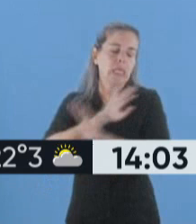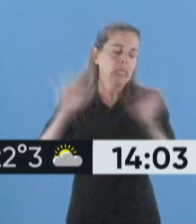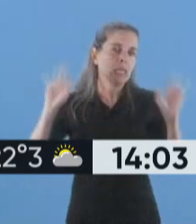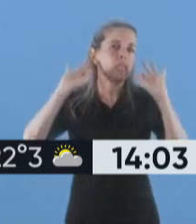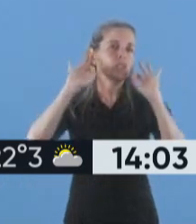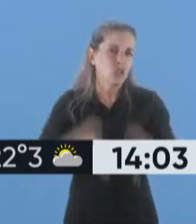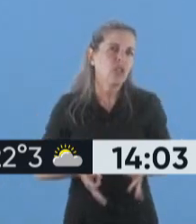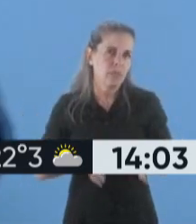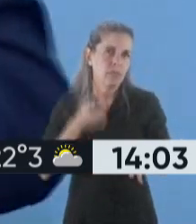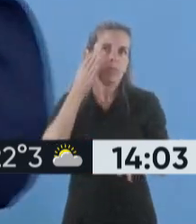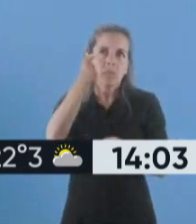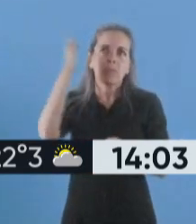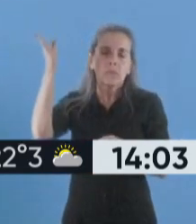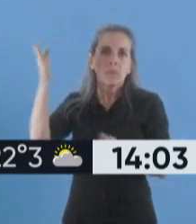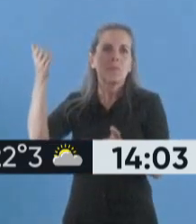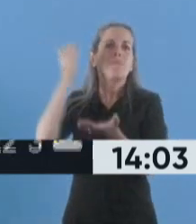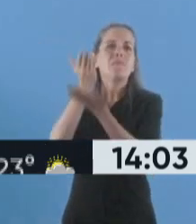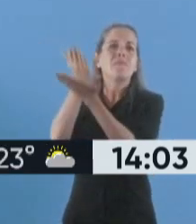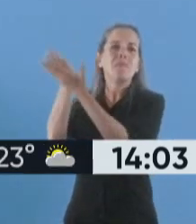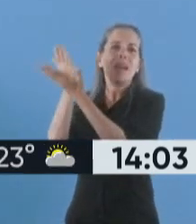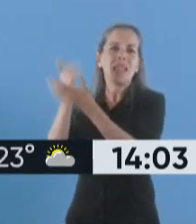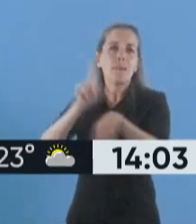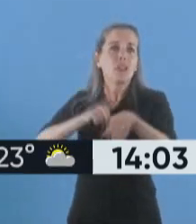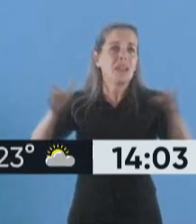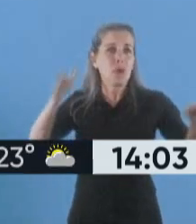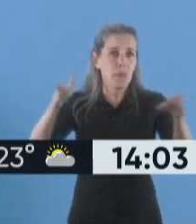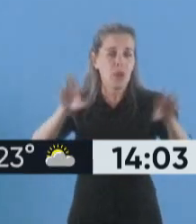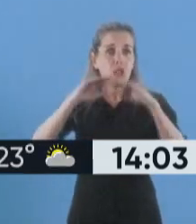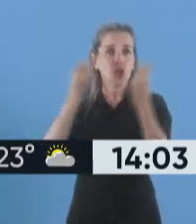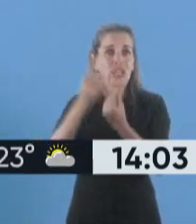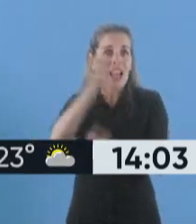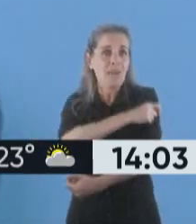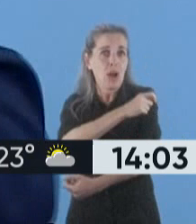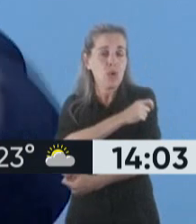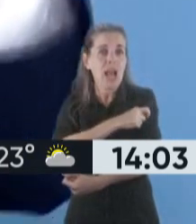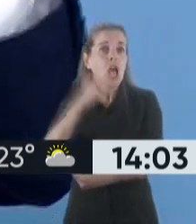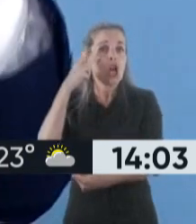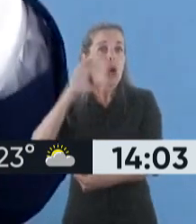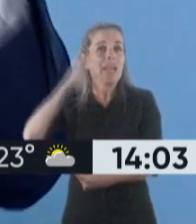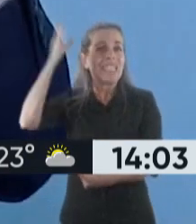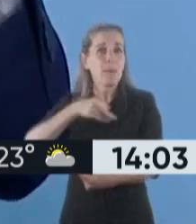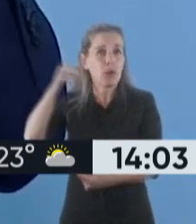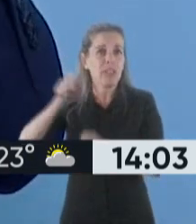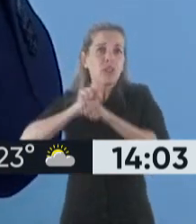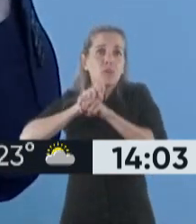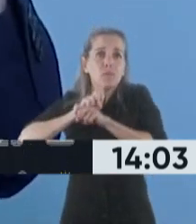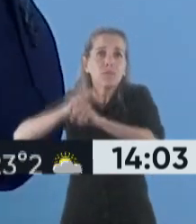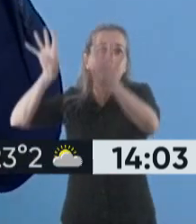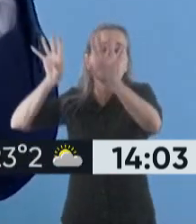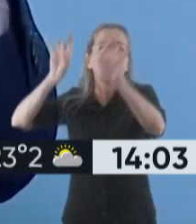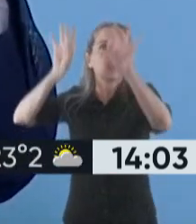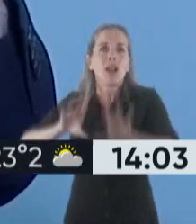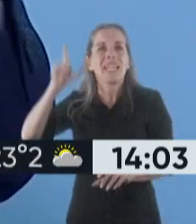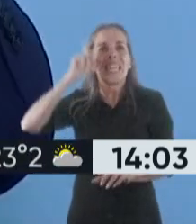lo que fue conseguir vacunas. En tiempos en que el 90% de las vacunas que se producían se distribuían en el 10%